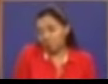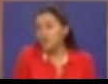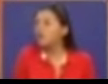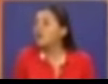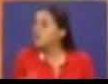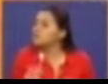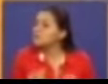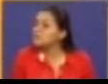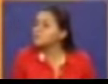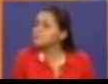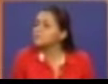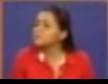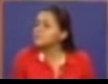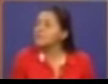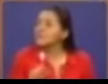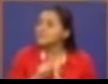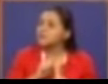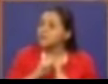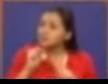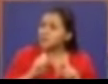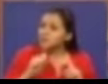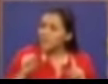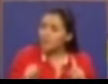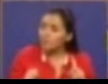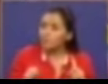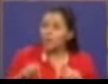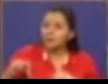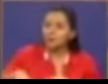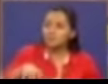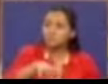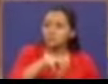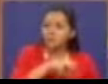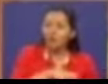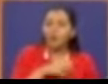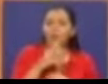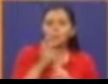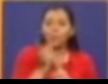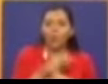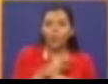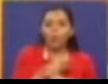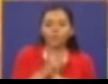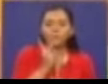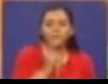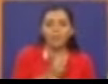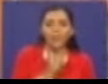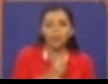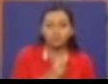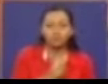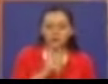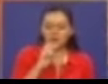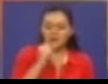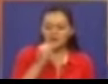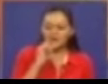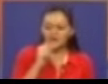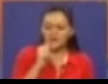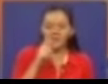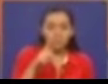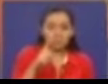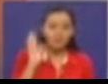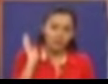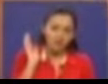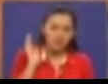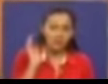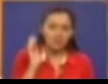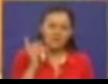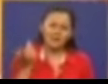poner que Sistema Intersectorial de Alerta de Productos Peligrosos. Pero si queremos reducir trámites,